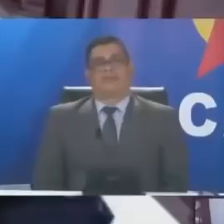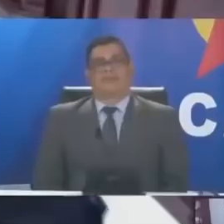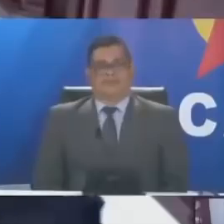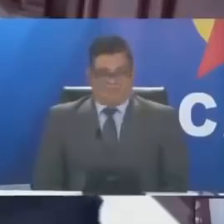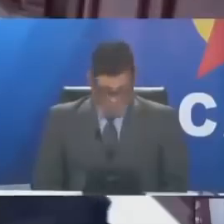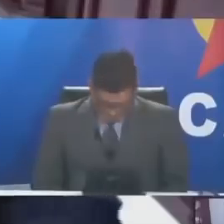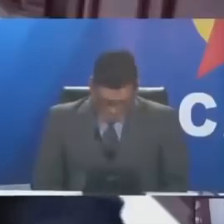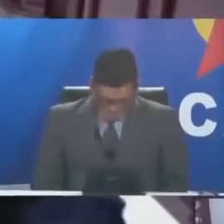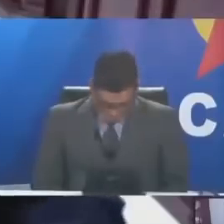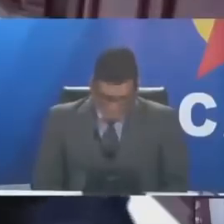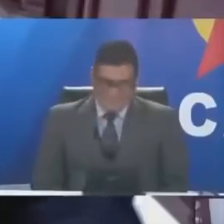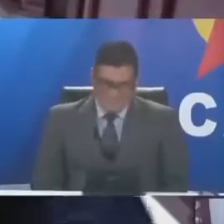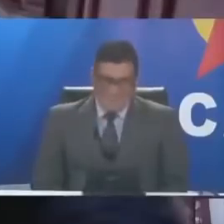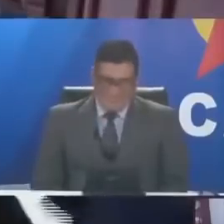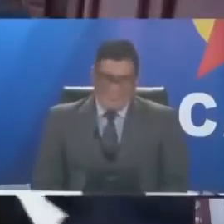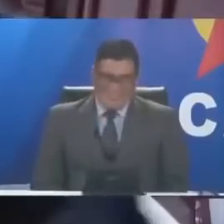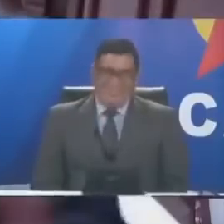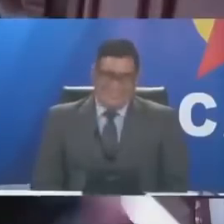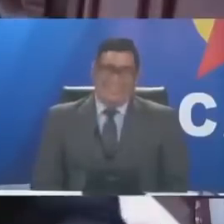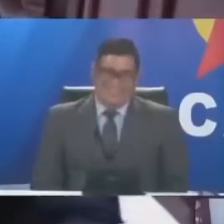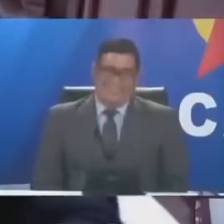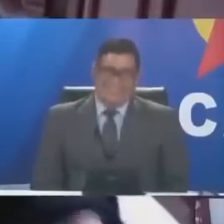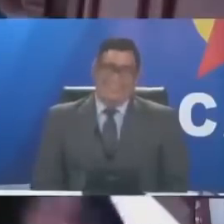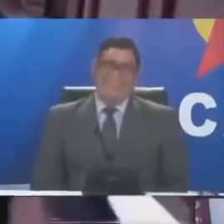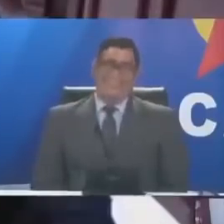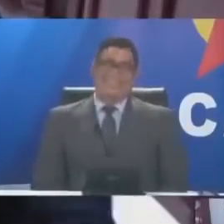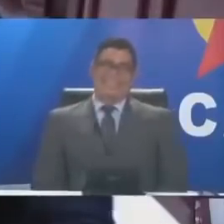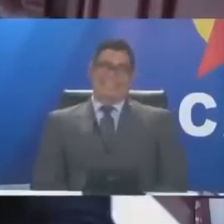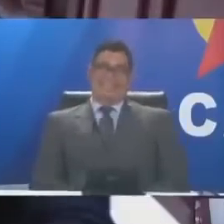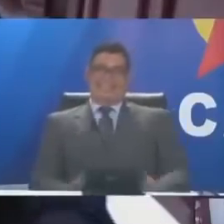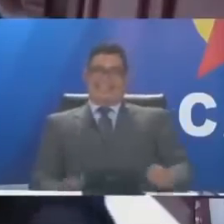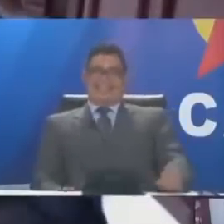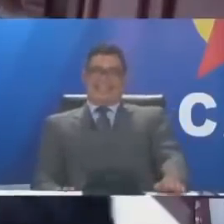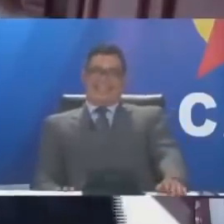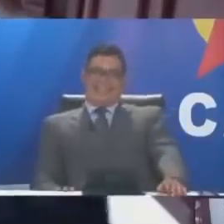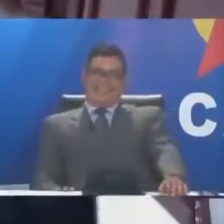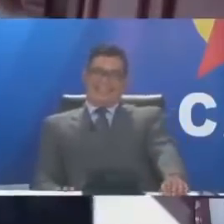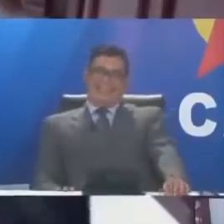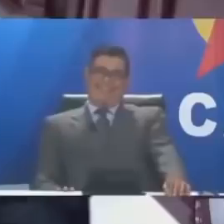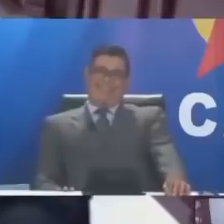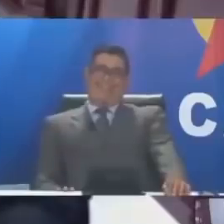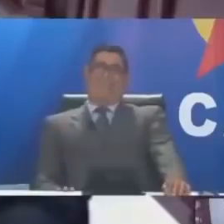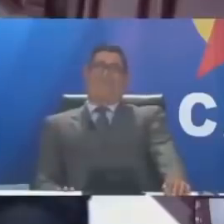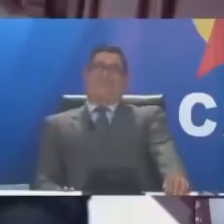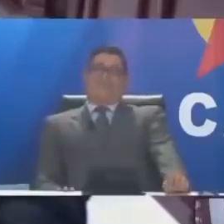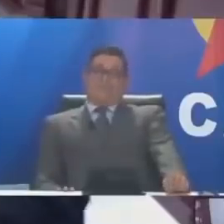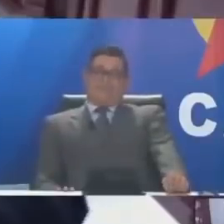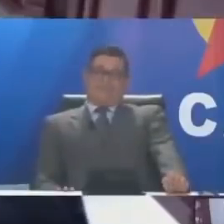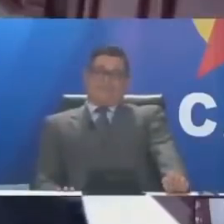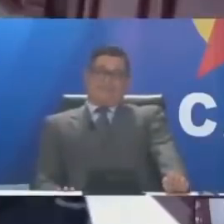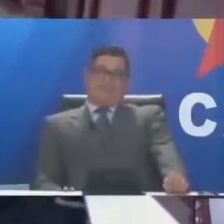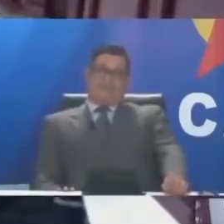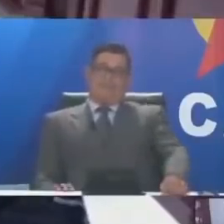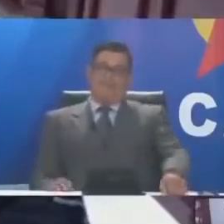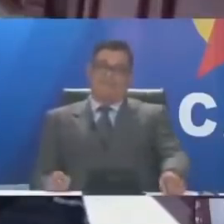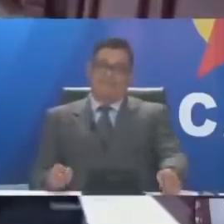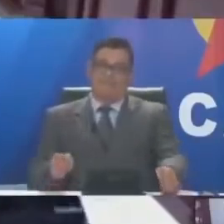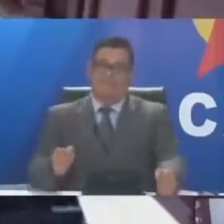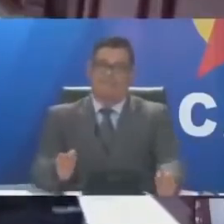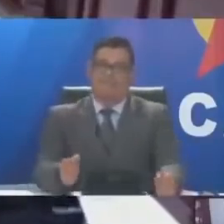porque él mismo dice se puso de pie y dijo si en algo defraudado alguien ok una de las